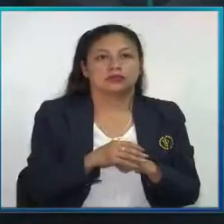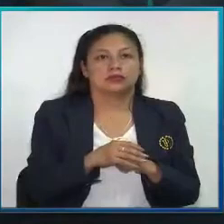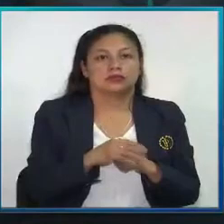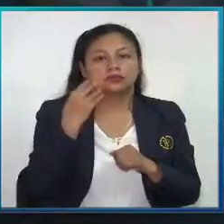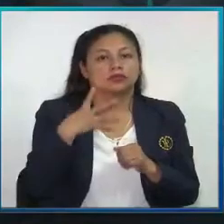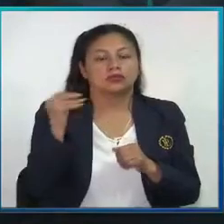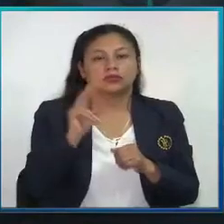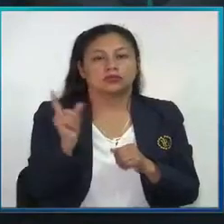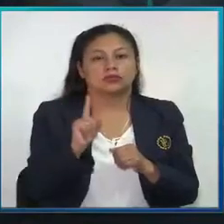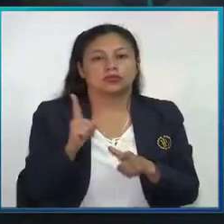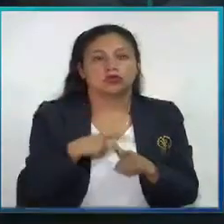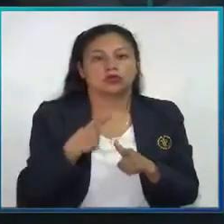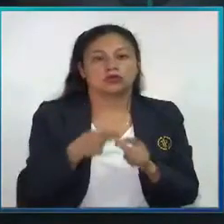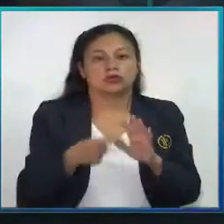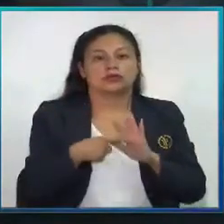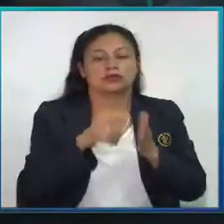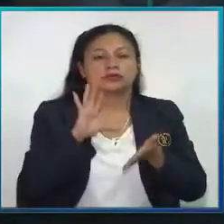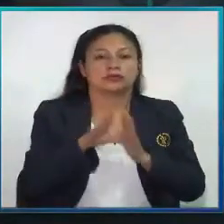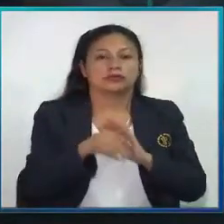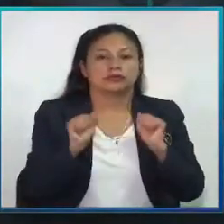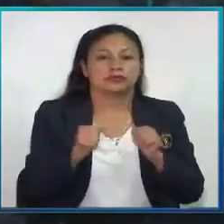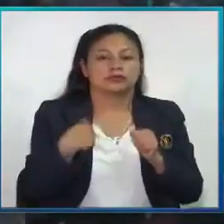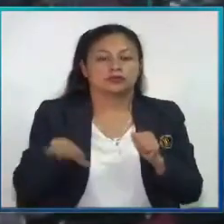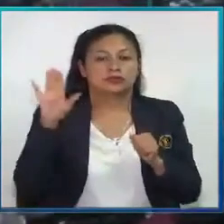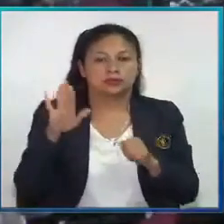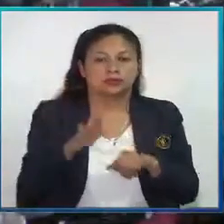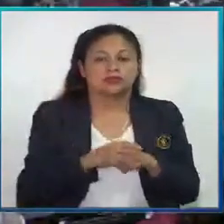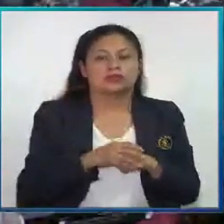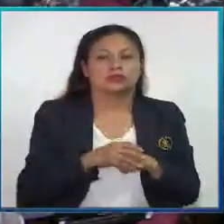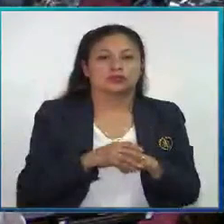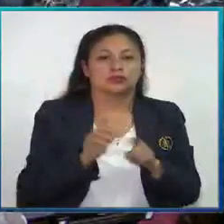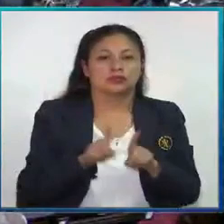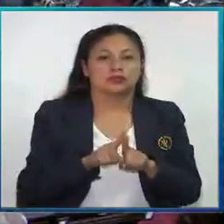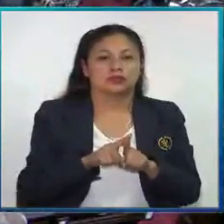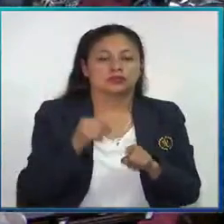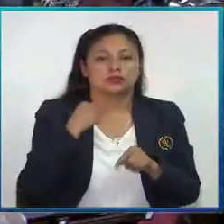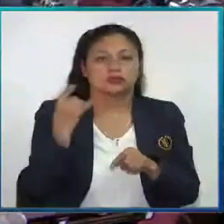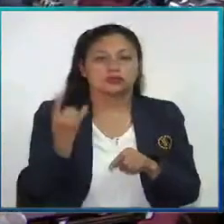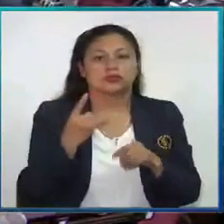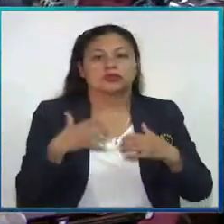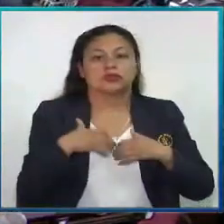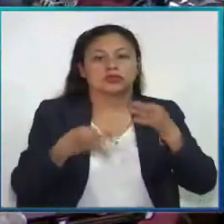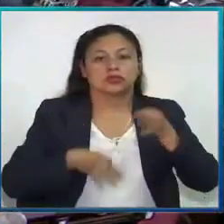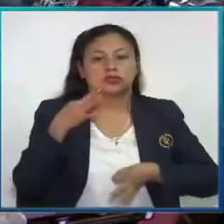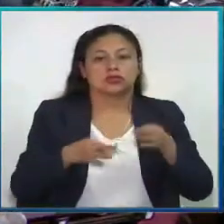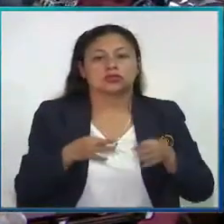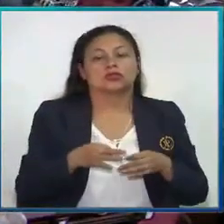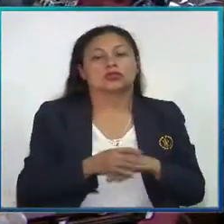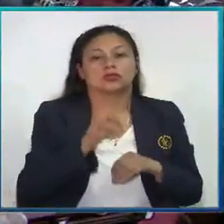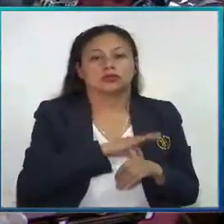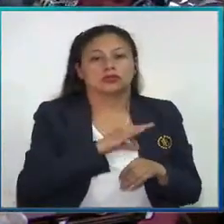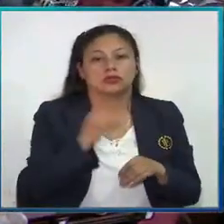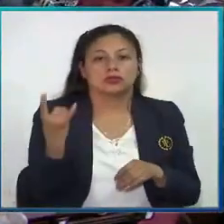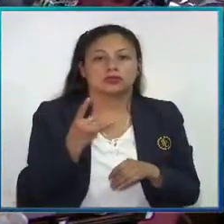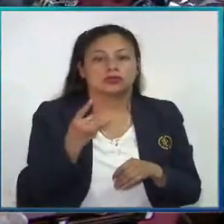está ausente, por lo cual se presentará posteriormente para su juramentación. Él es decano de la Facultad de Ciencias Jurídicas y Sociales de